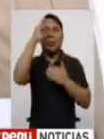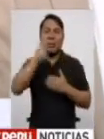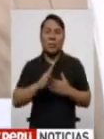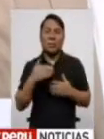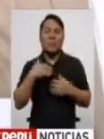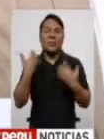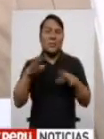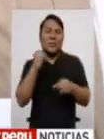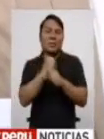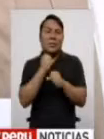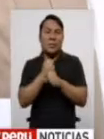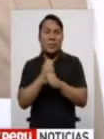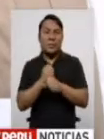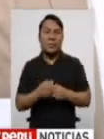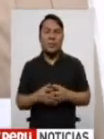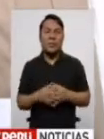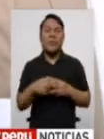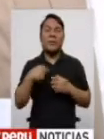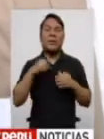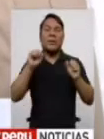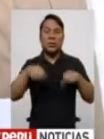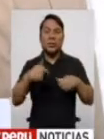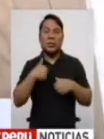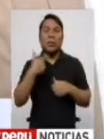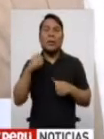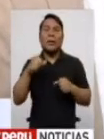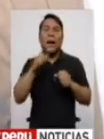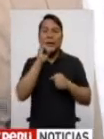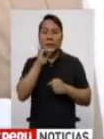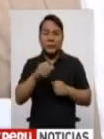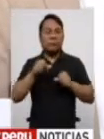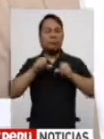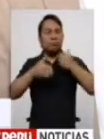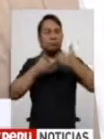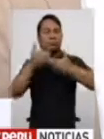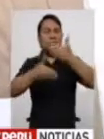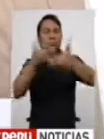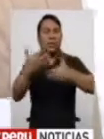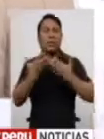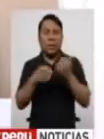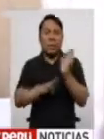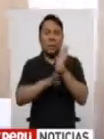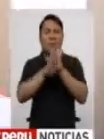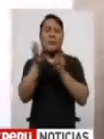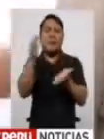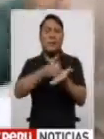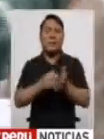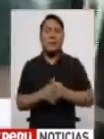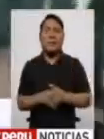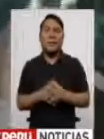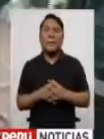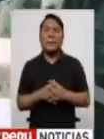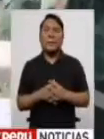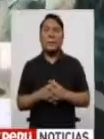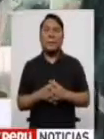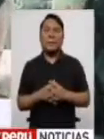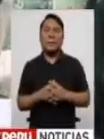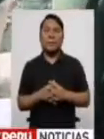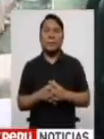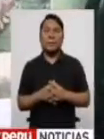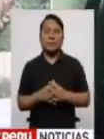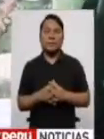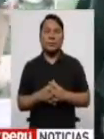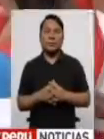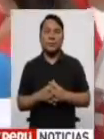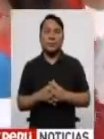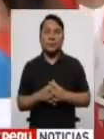trabajo y al señor Santos agradezco. Espero que siga así y siga avanzando más. Muchas gracias, un abrazo.